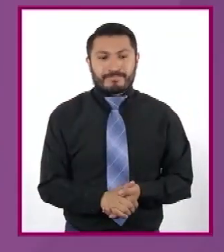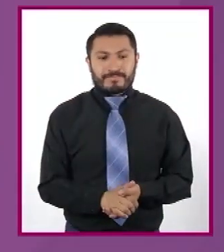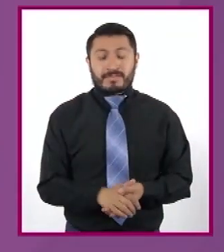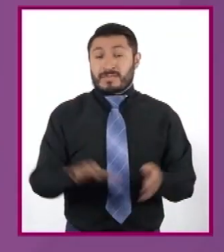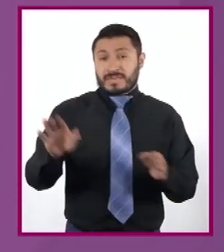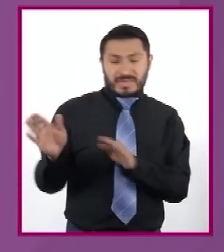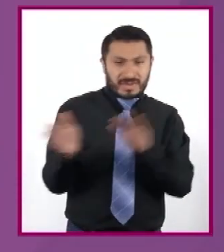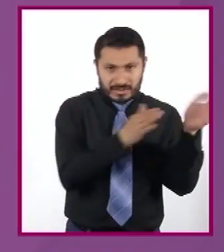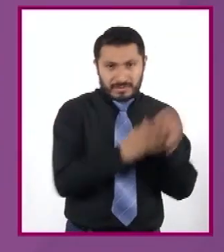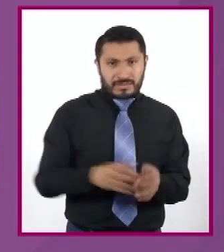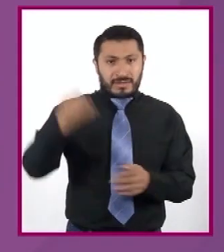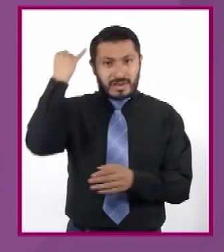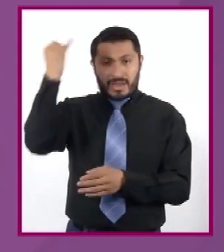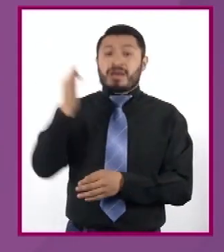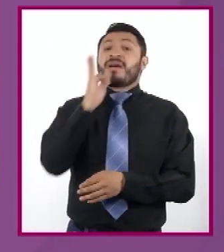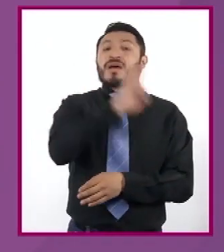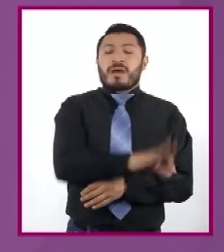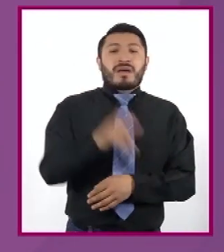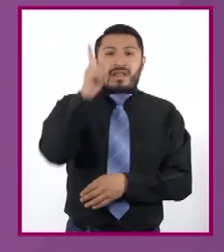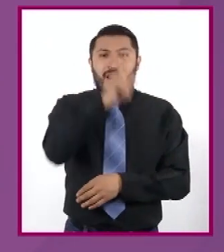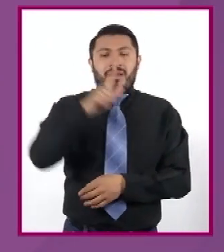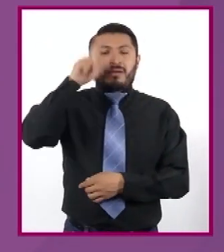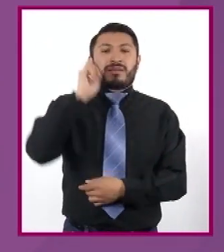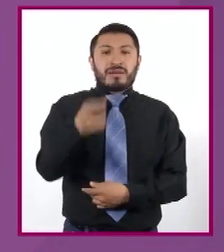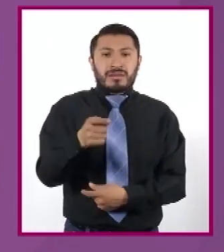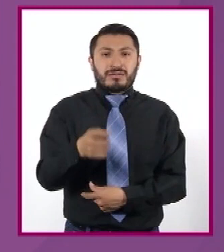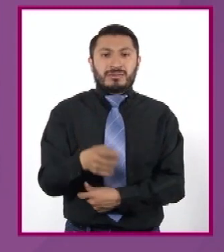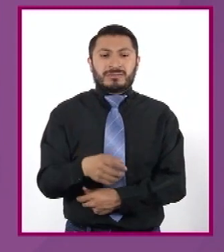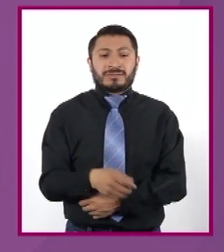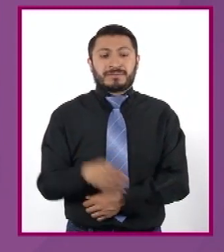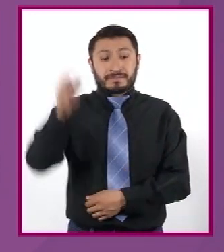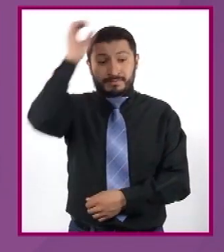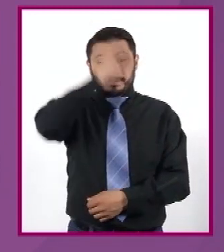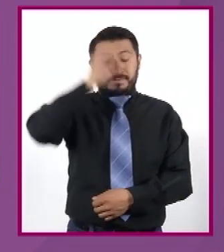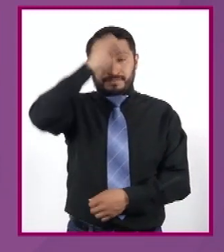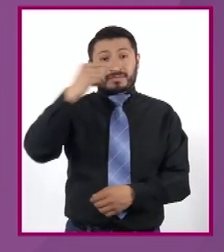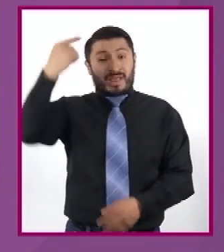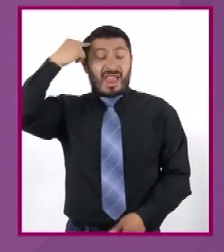Por otra parte, un prejuicio lingüístico es una opinión